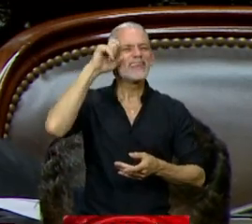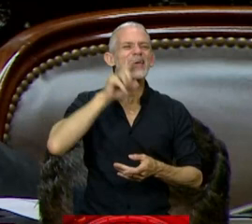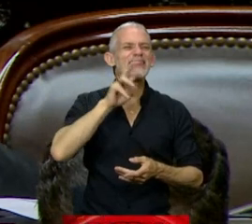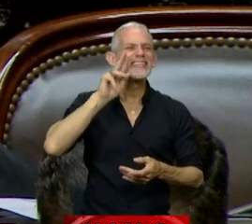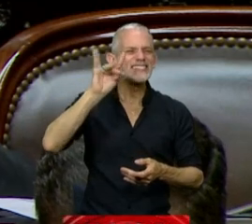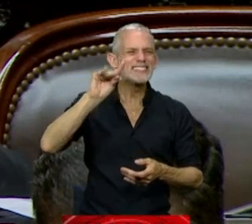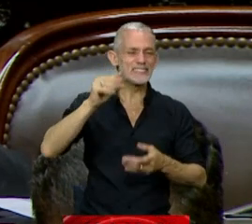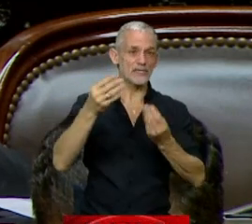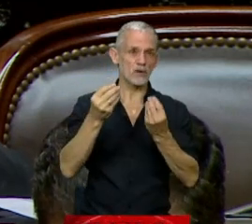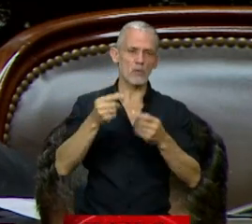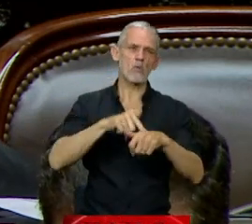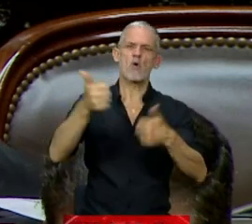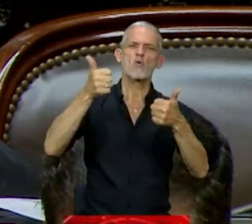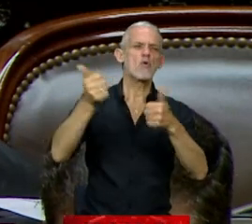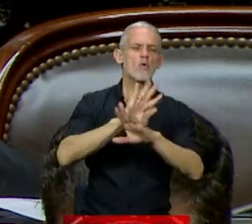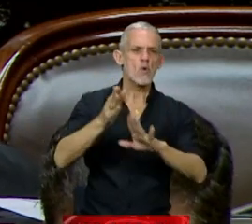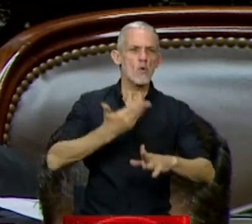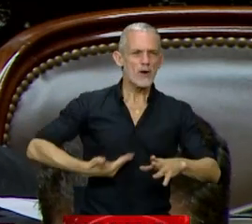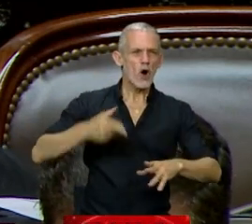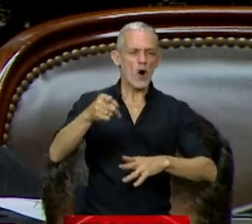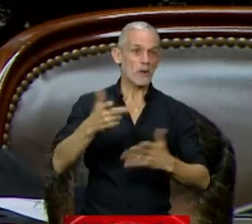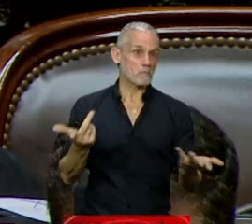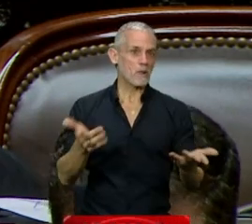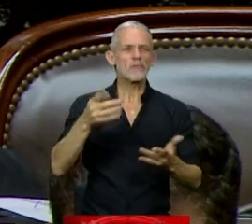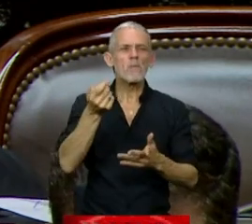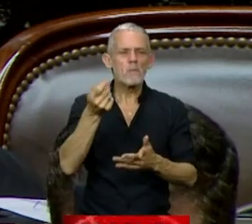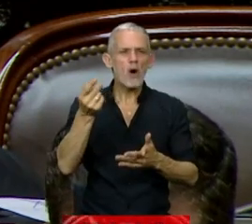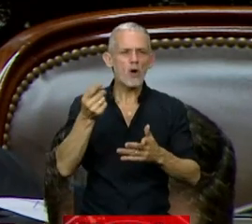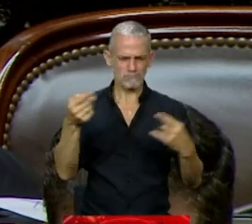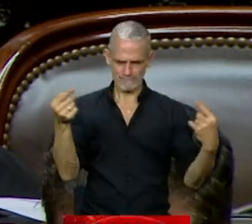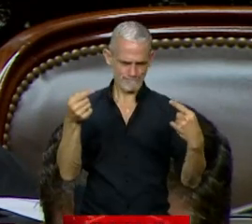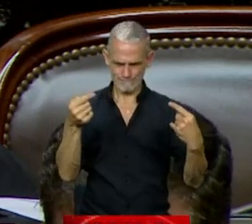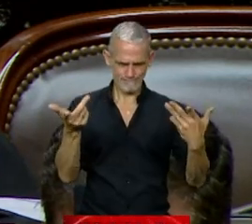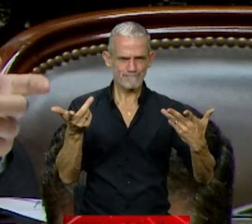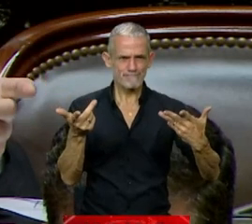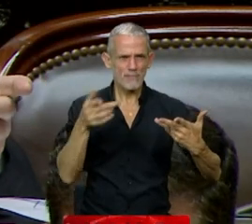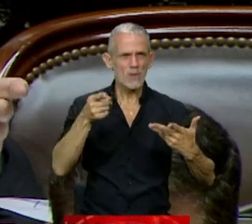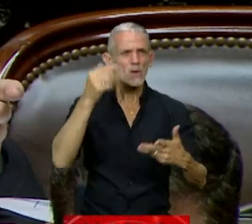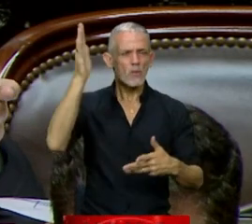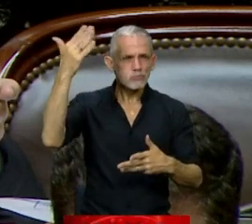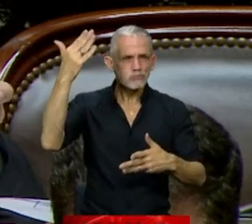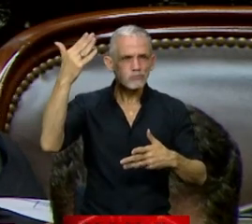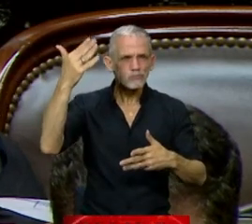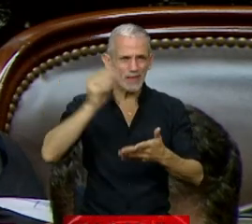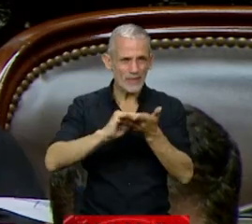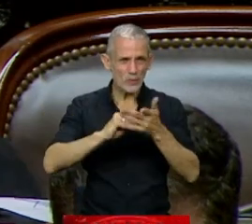de las bondades de su gestión, precisamente de lo poco que se condice ese discurso